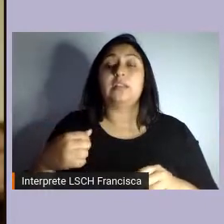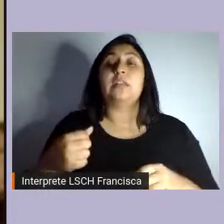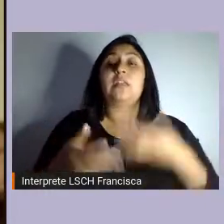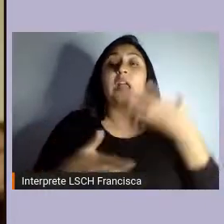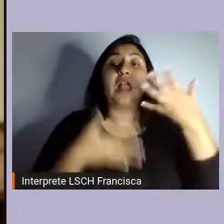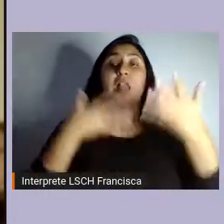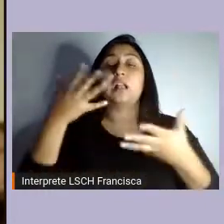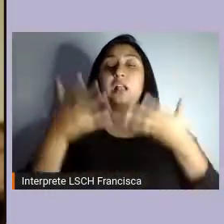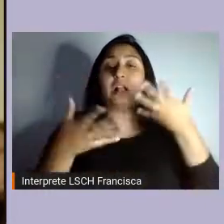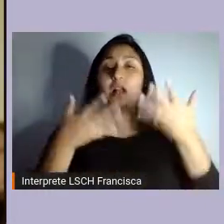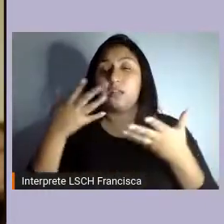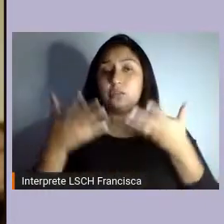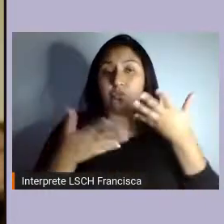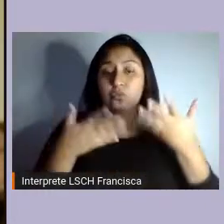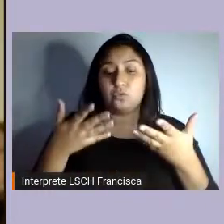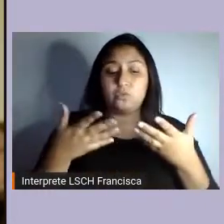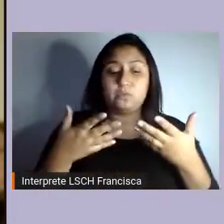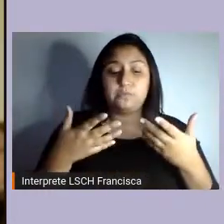en distintas,